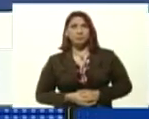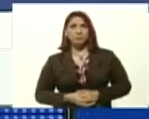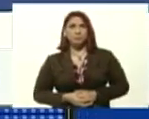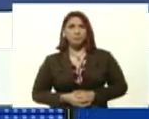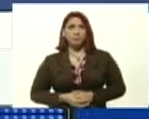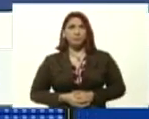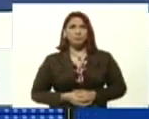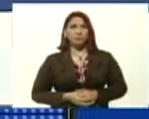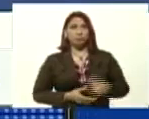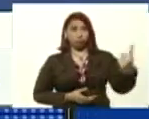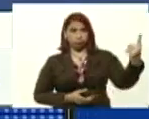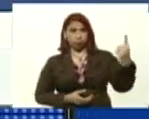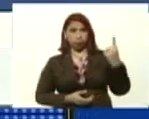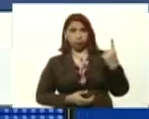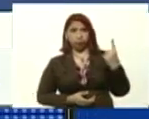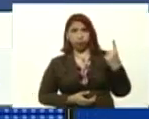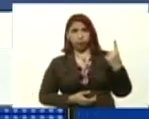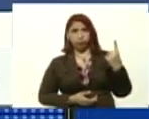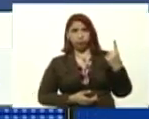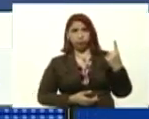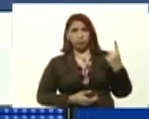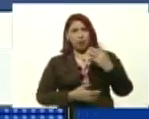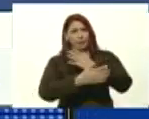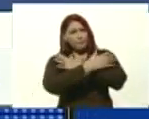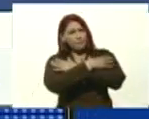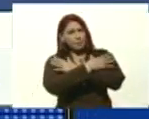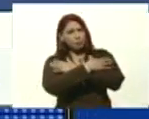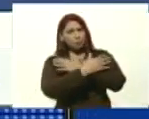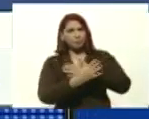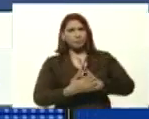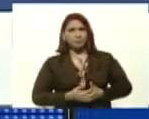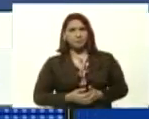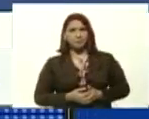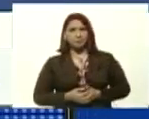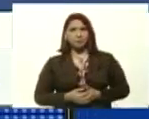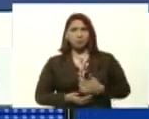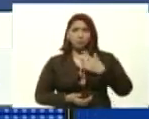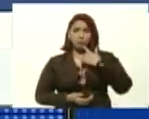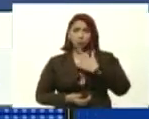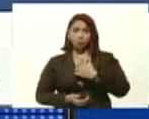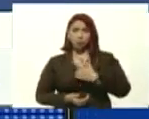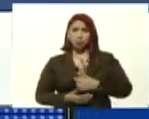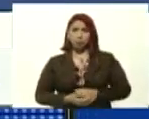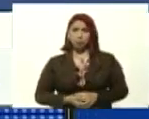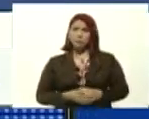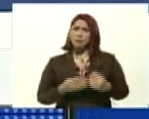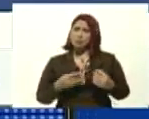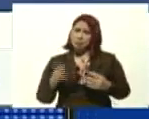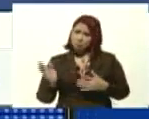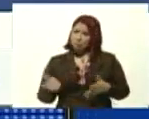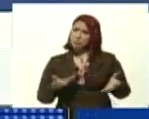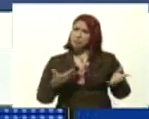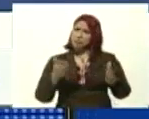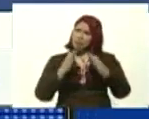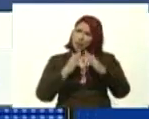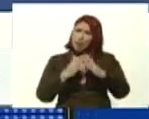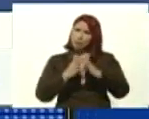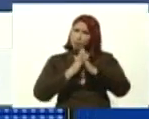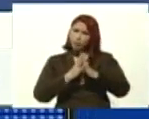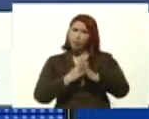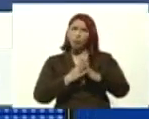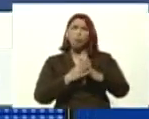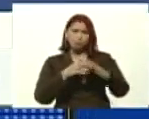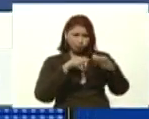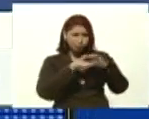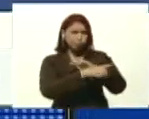Y se la acercó, la señora la abrazó. Y le dijo, invítame a que tu casa, y la señora la invitó, entró a la casa.